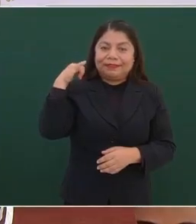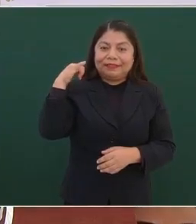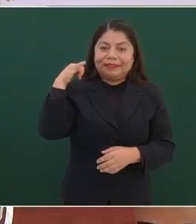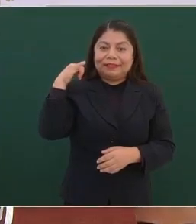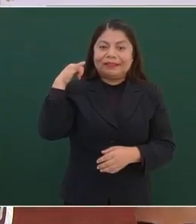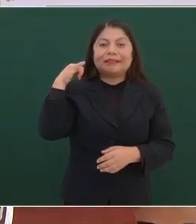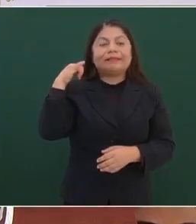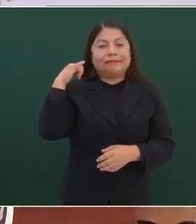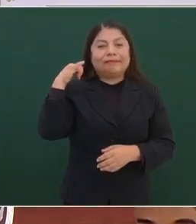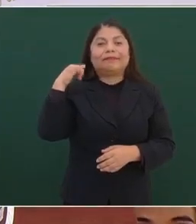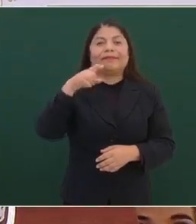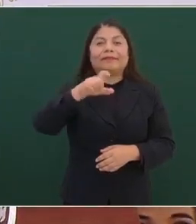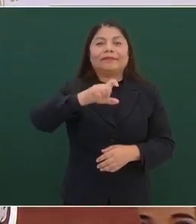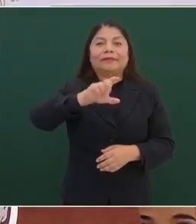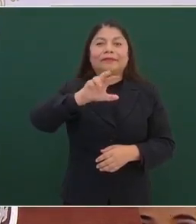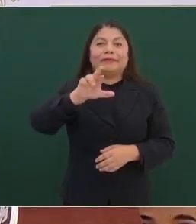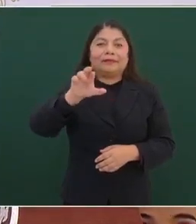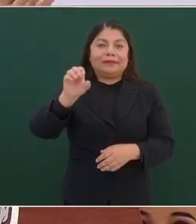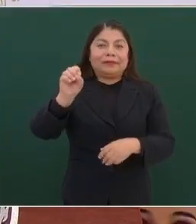el sur de Quintana Roo,